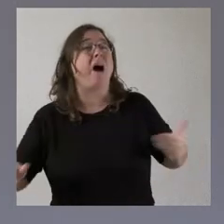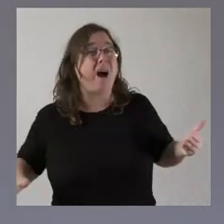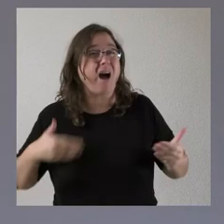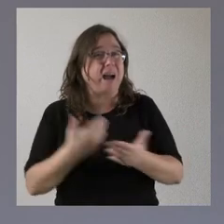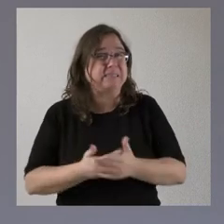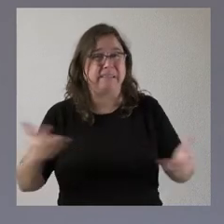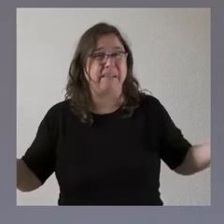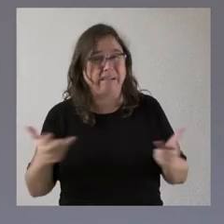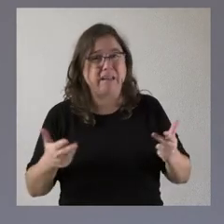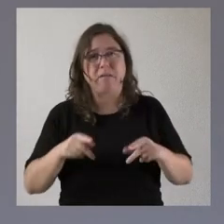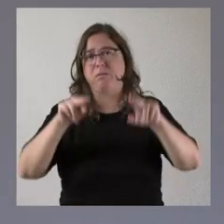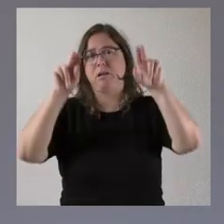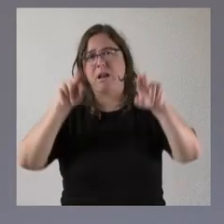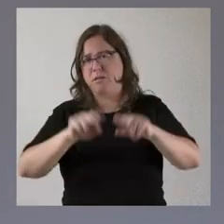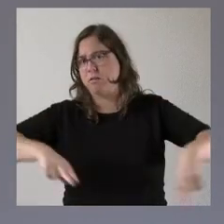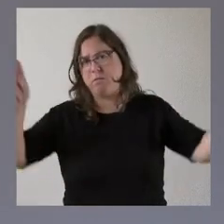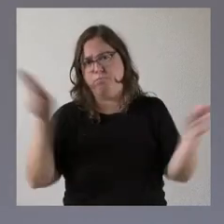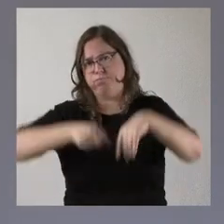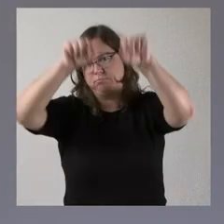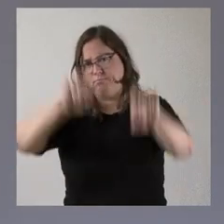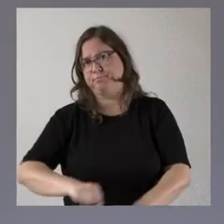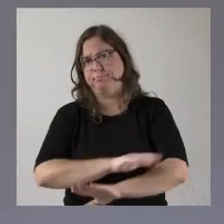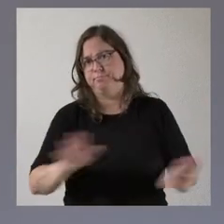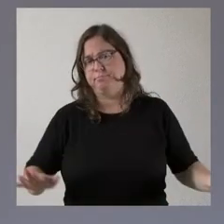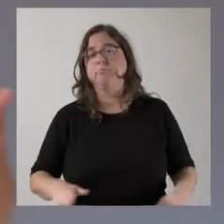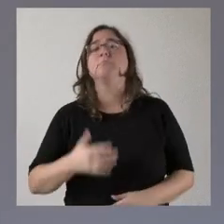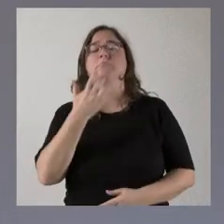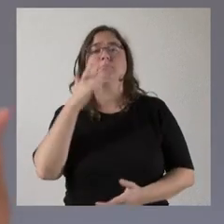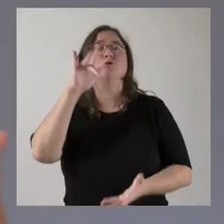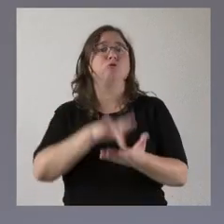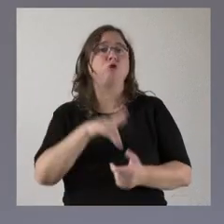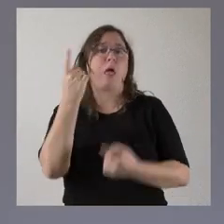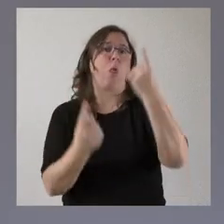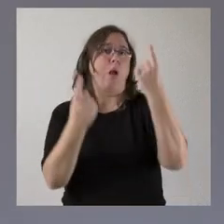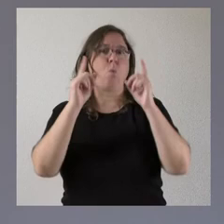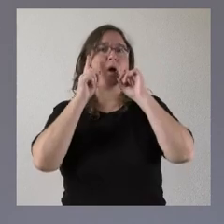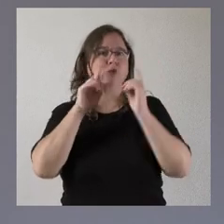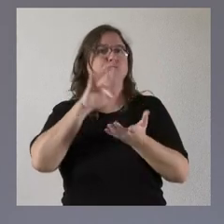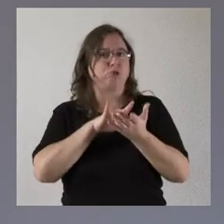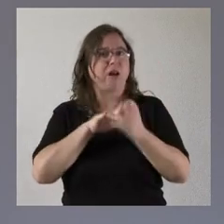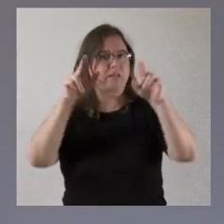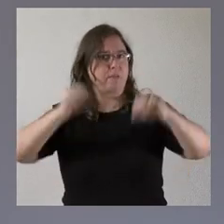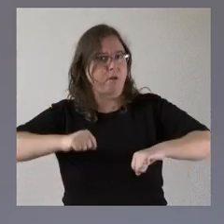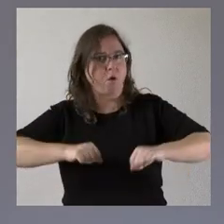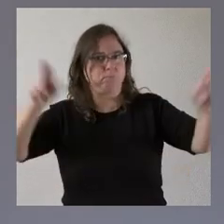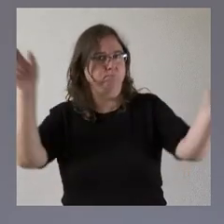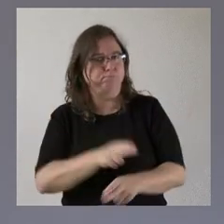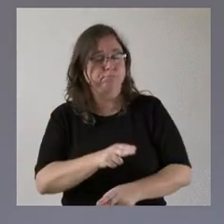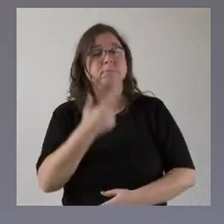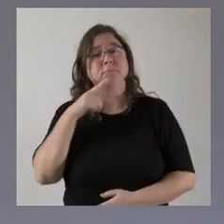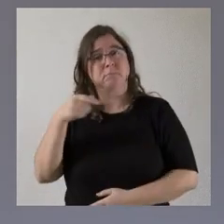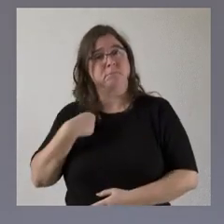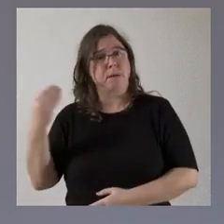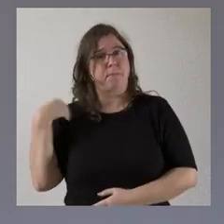actividad del centro eso es lo que ha ocurrido en alguno de los casos y al respecto sobre